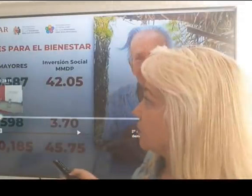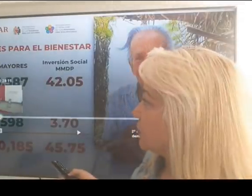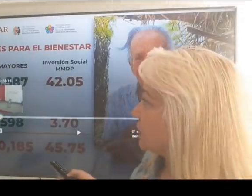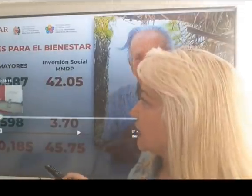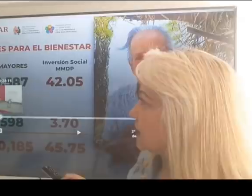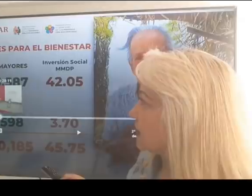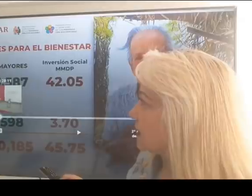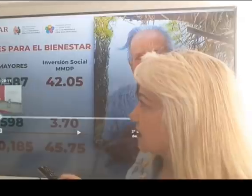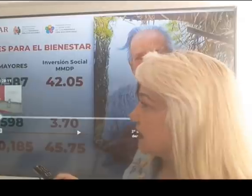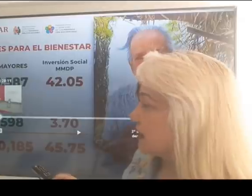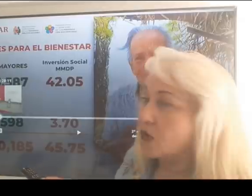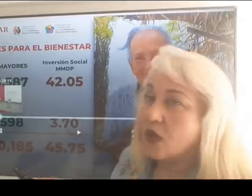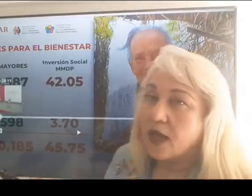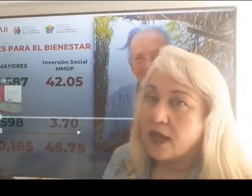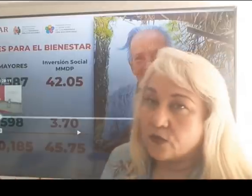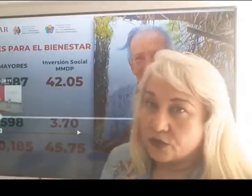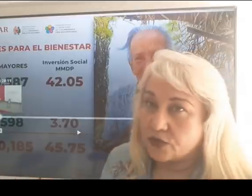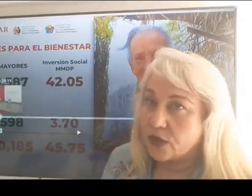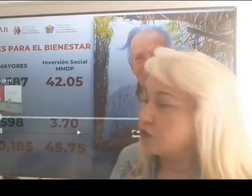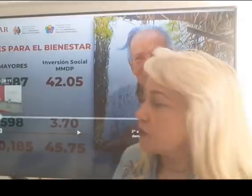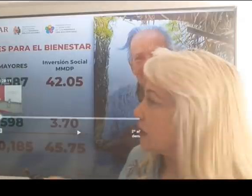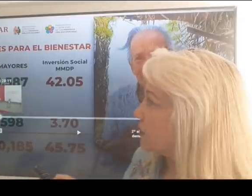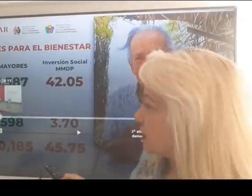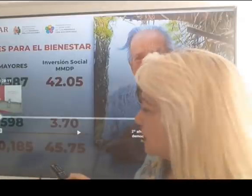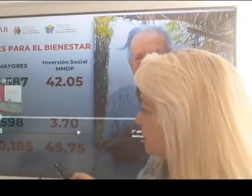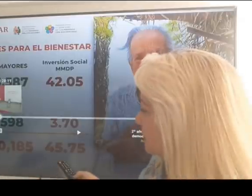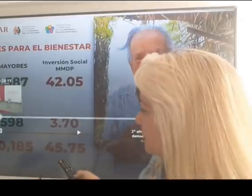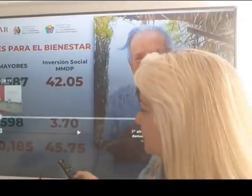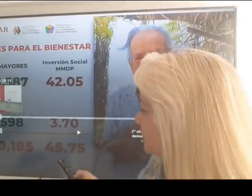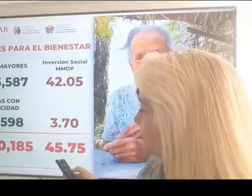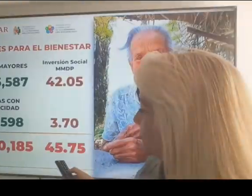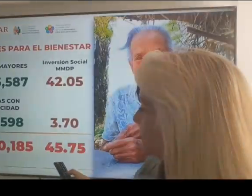apoyo social que se les está dando a nuestros adultos mayores.